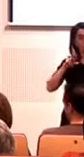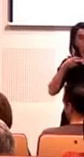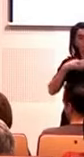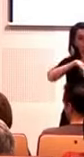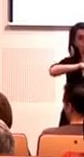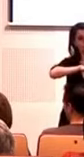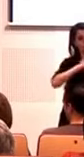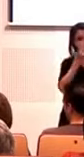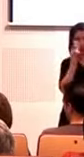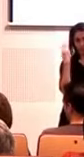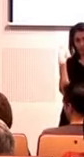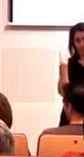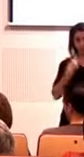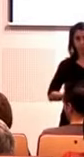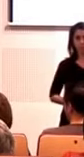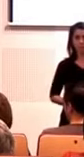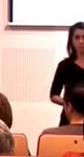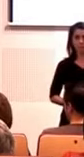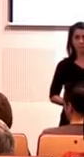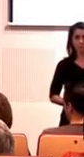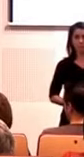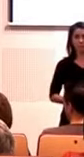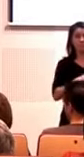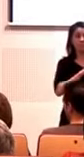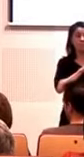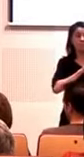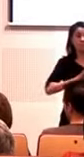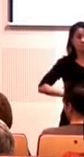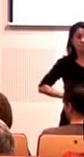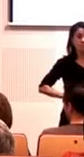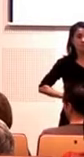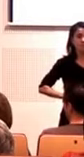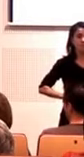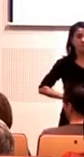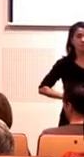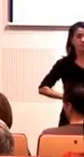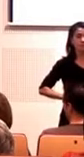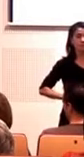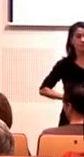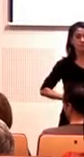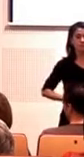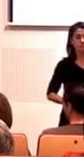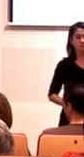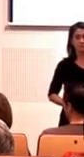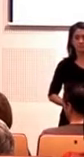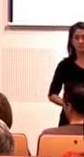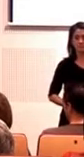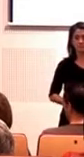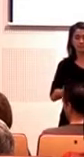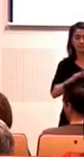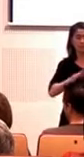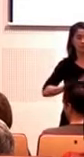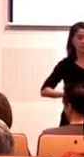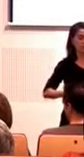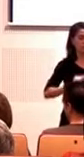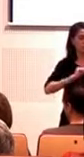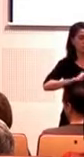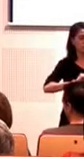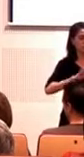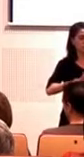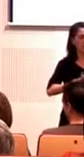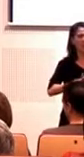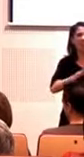hace 3 años. Y de momento estoy tranquila, ¿no? De momento no